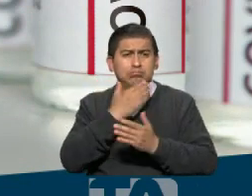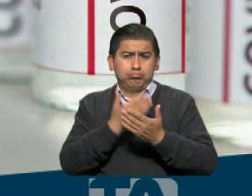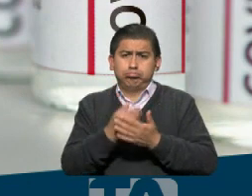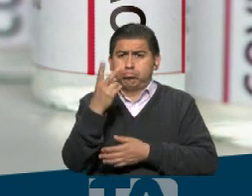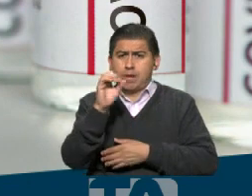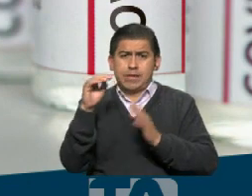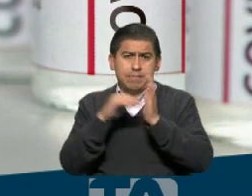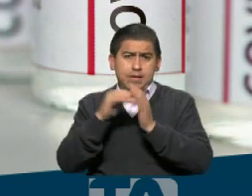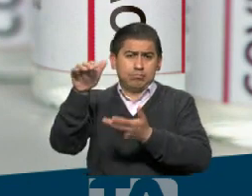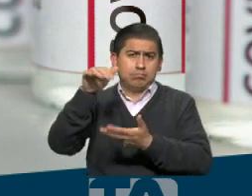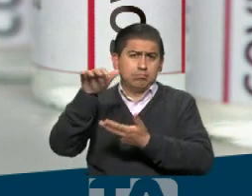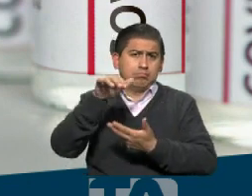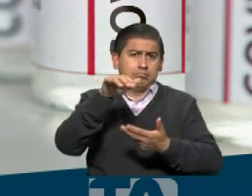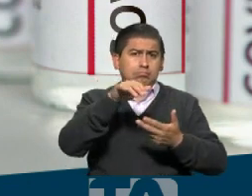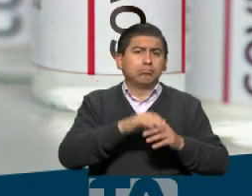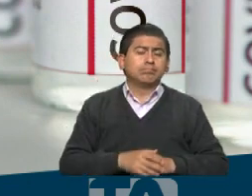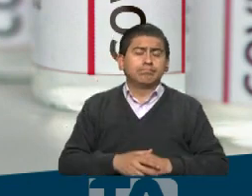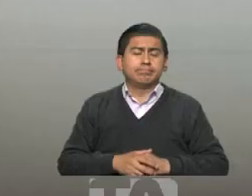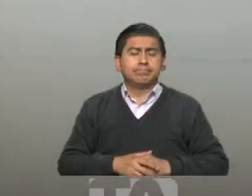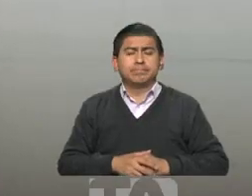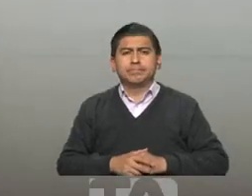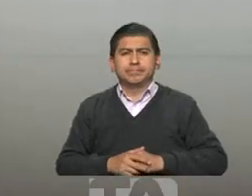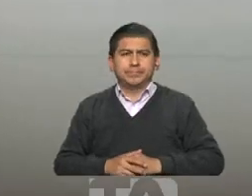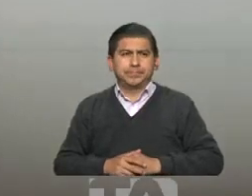Chile donó un total de 20.000 dosis de vacunas